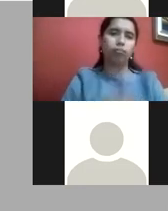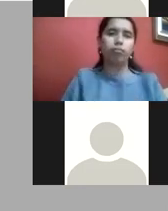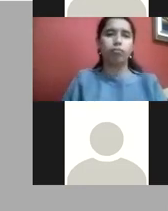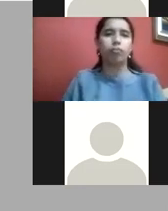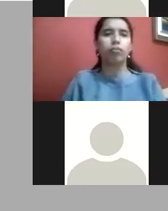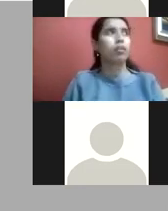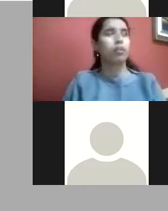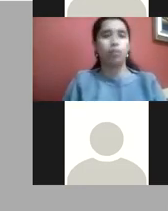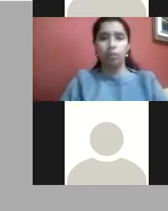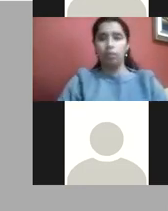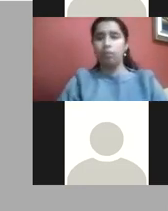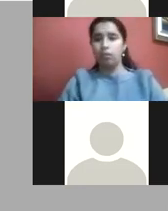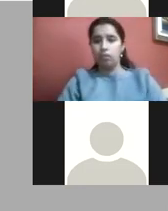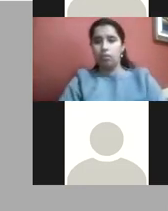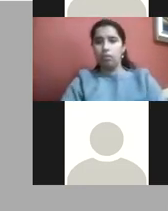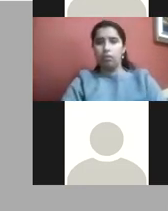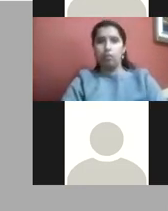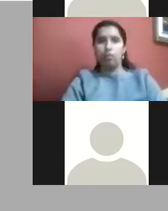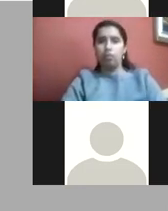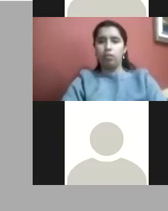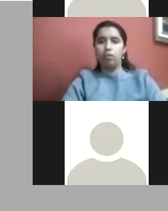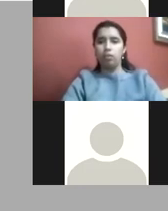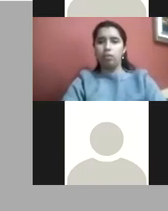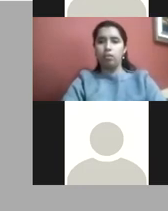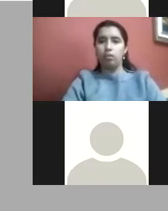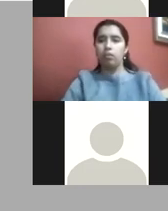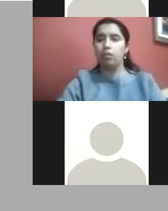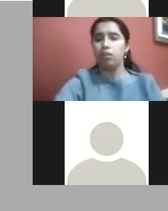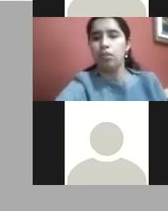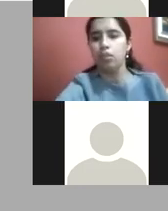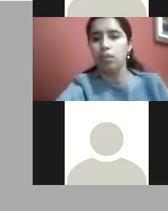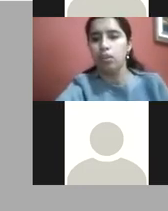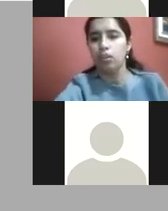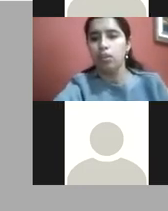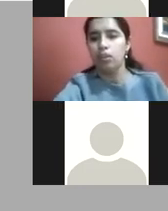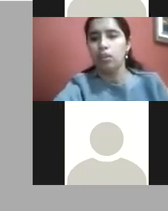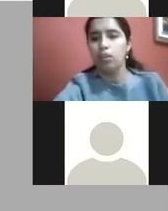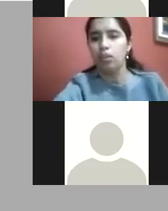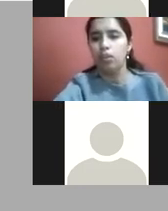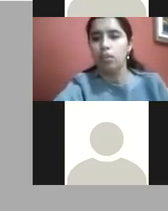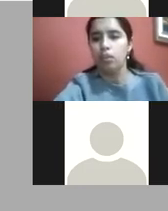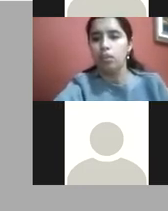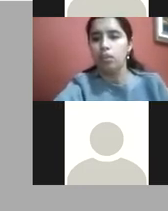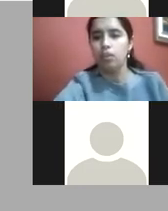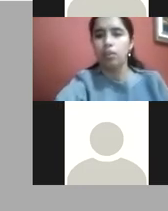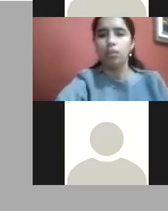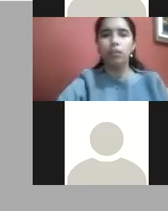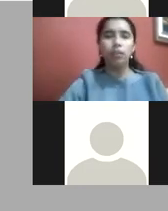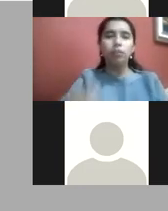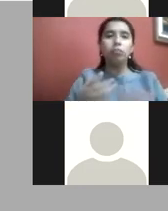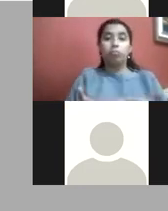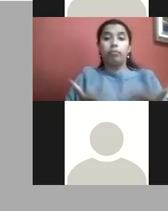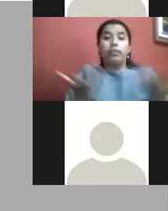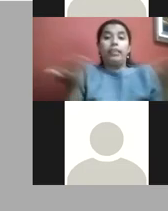Bien, entonces vamos a empezar con viendo qué es o en qué consiste la estimación de